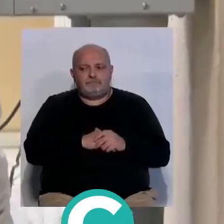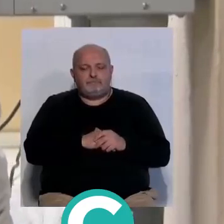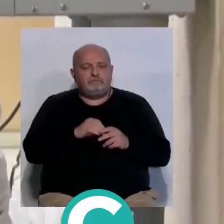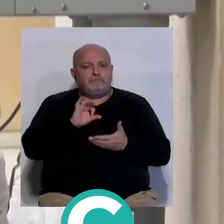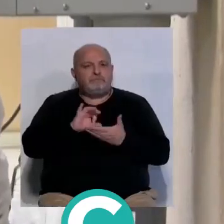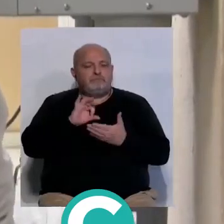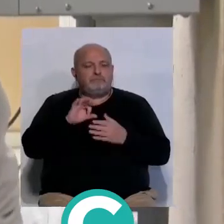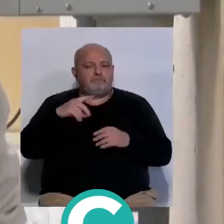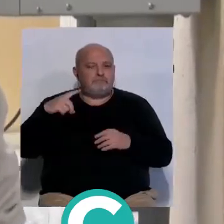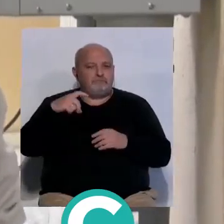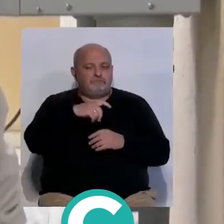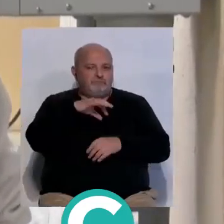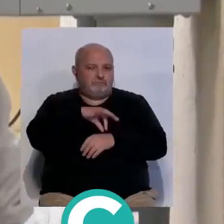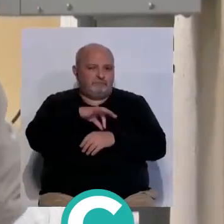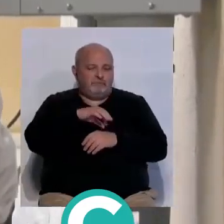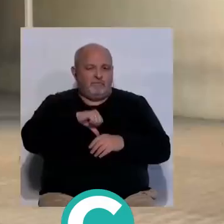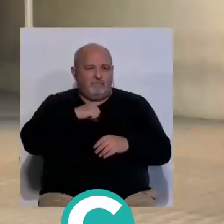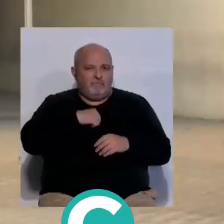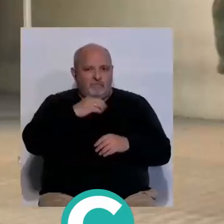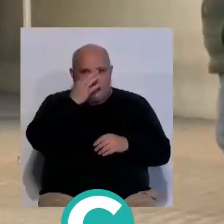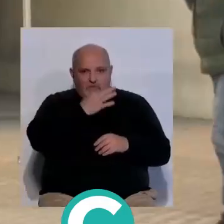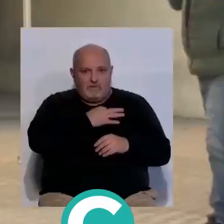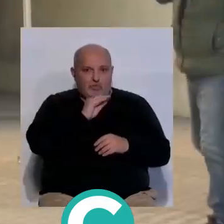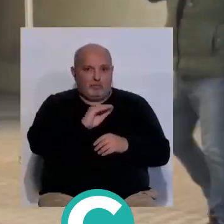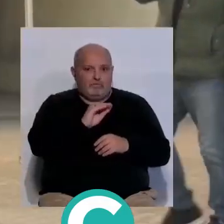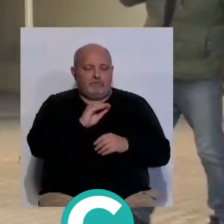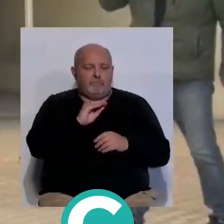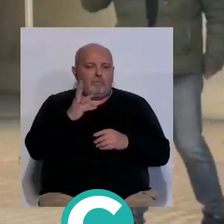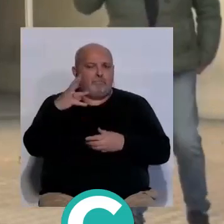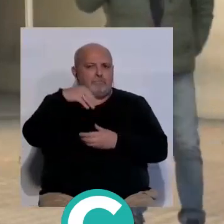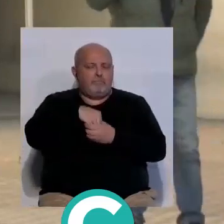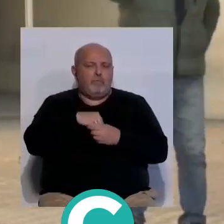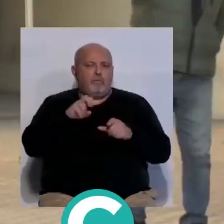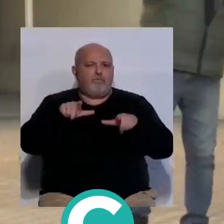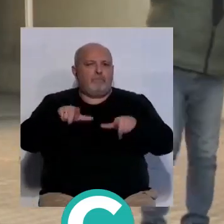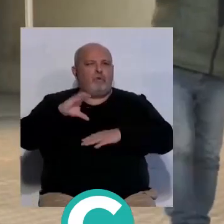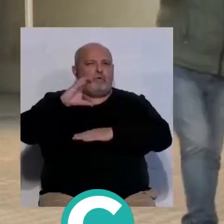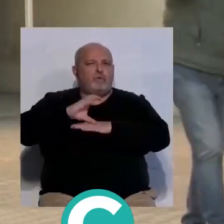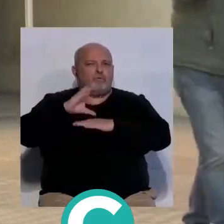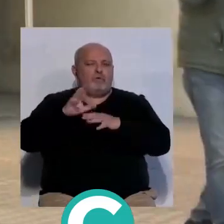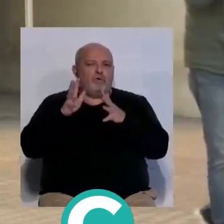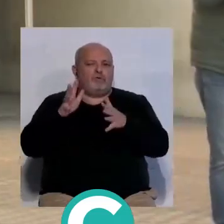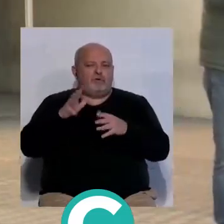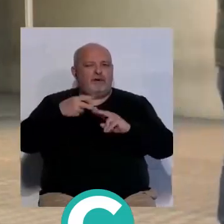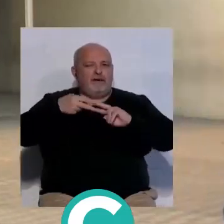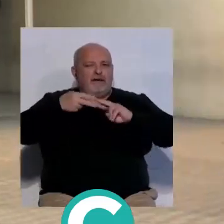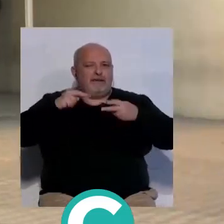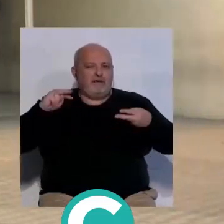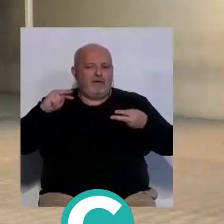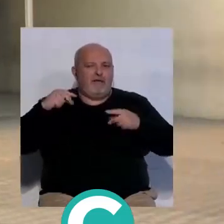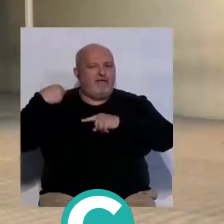El Servicio de Oncología Médica del Hospital Universitario de Puerto Real ha incorporado una consulta de consejo genético y